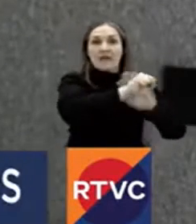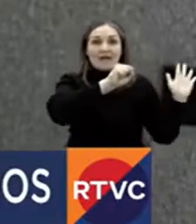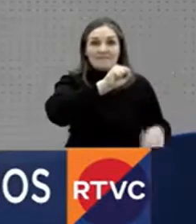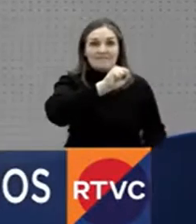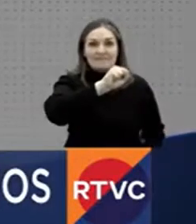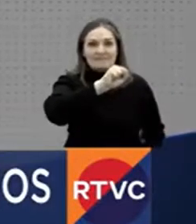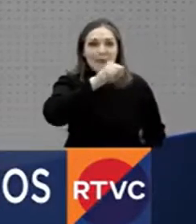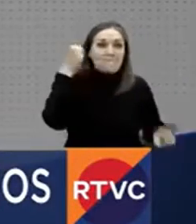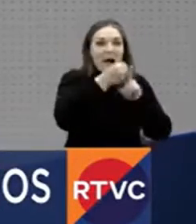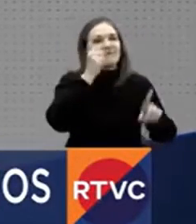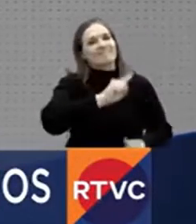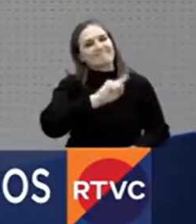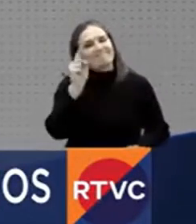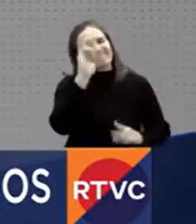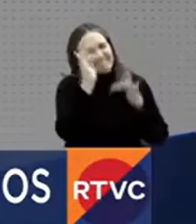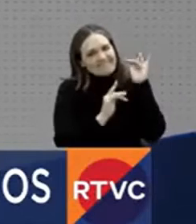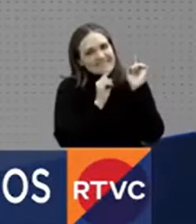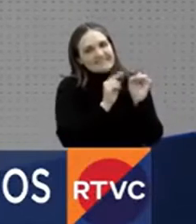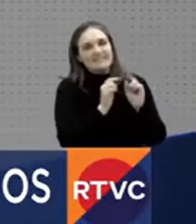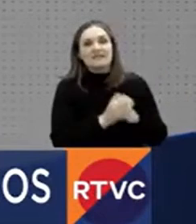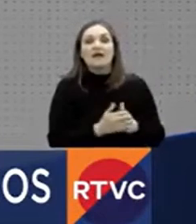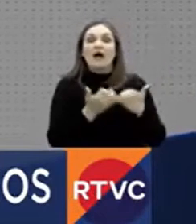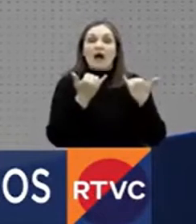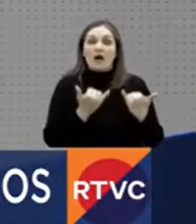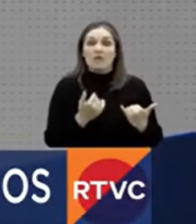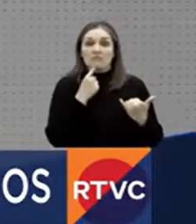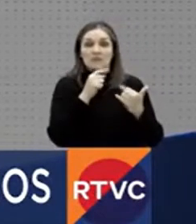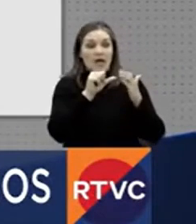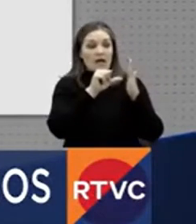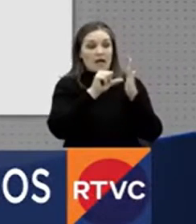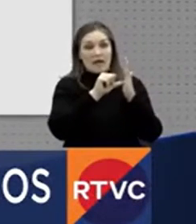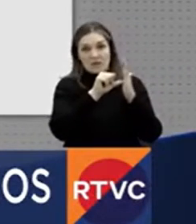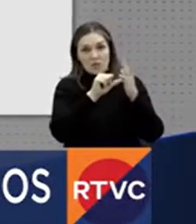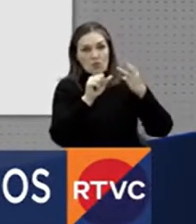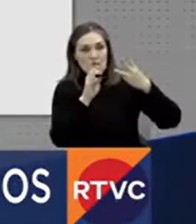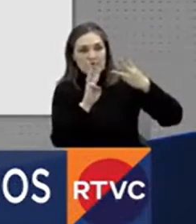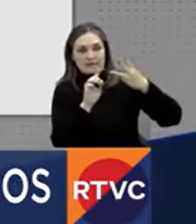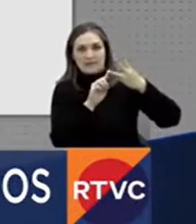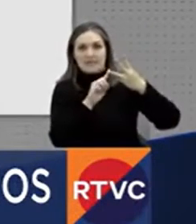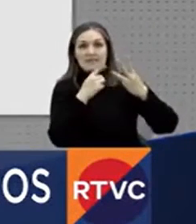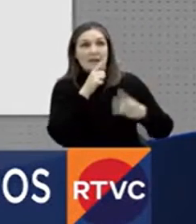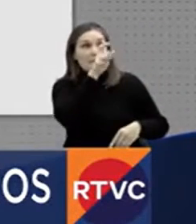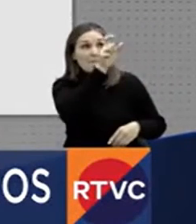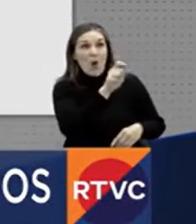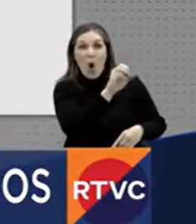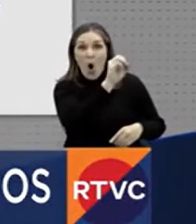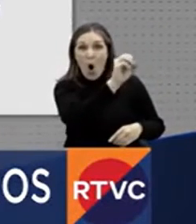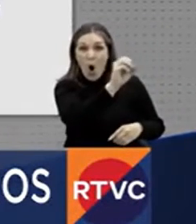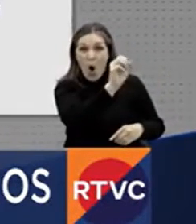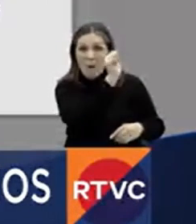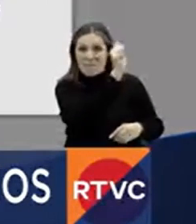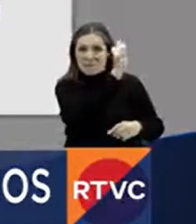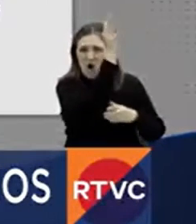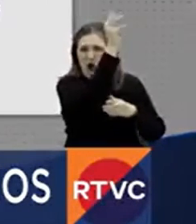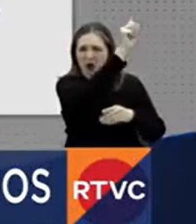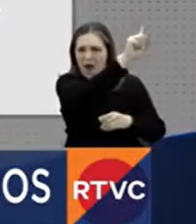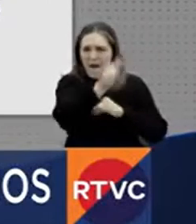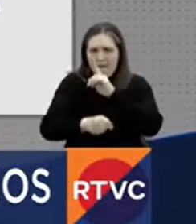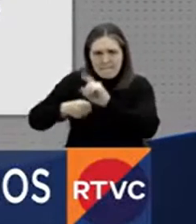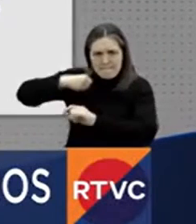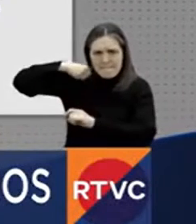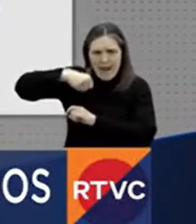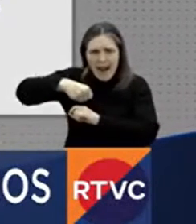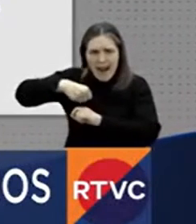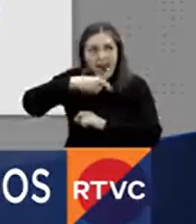no pegarle. Y el artículo 3 ratifica que el agresor, identificado como Alejandro Montenegro, no podrá ingresar por 3 años a ningún escenario deportivo del